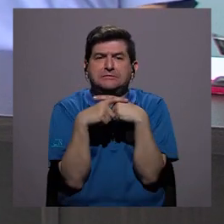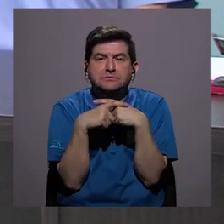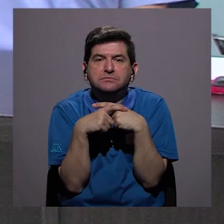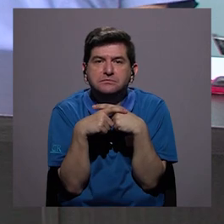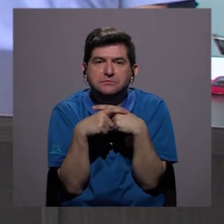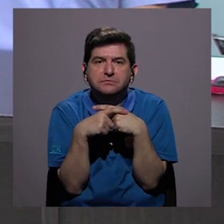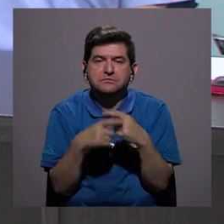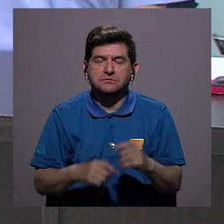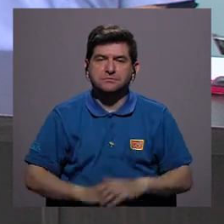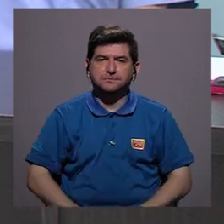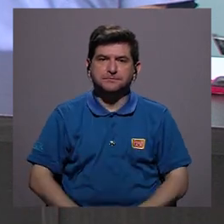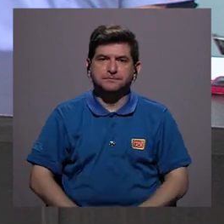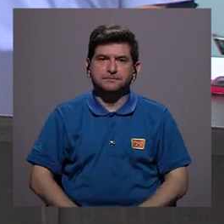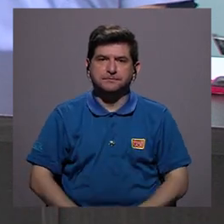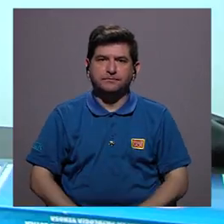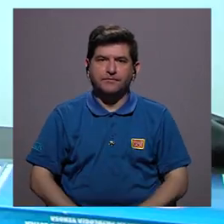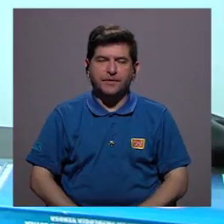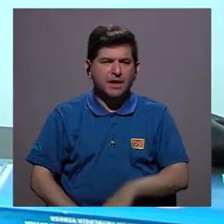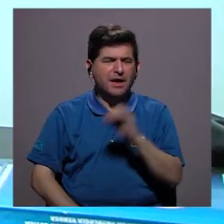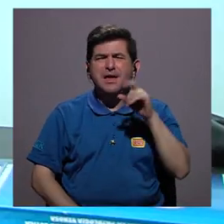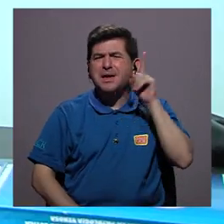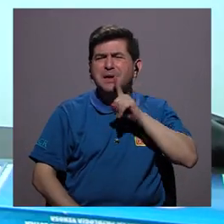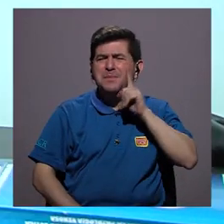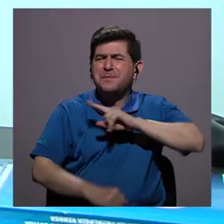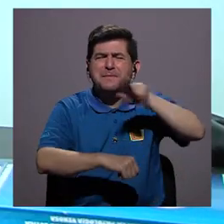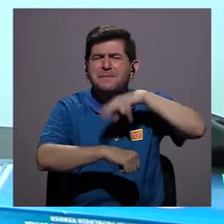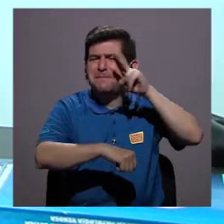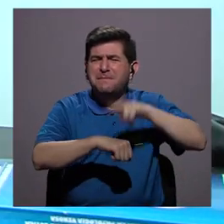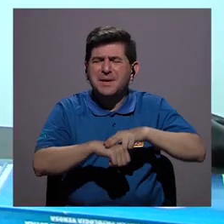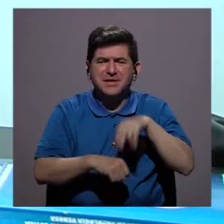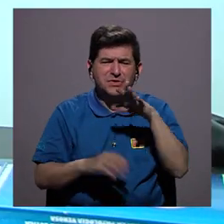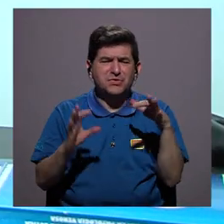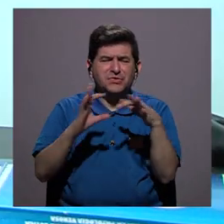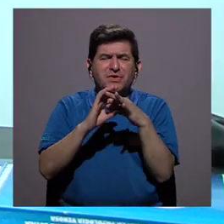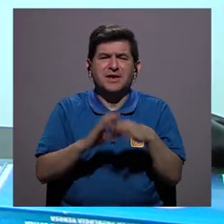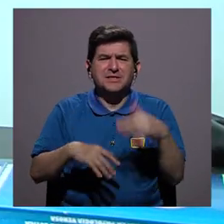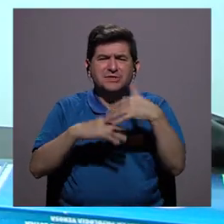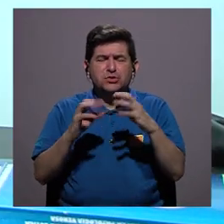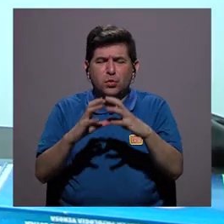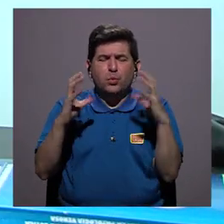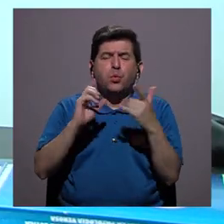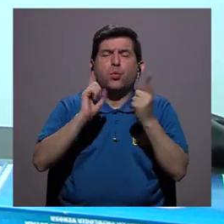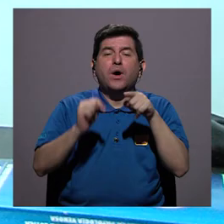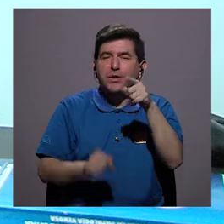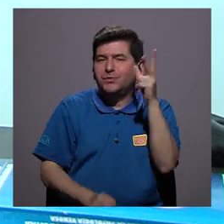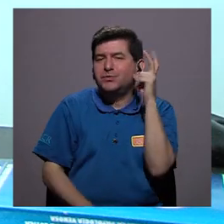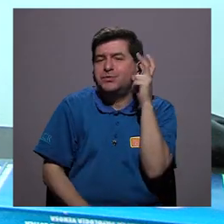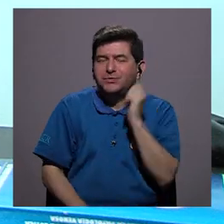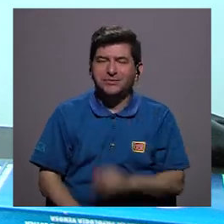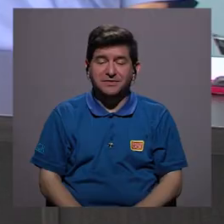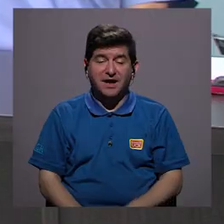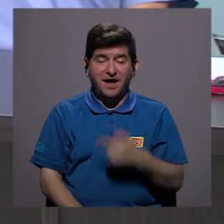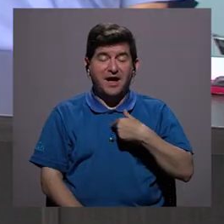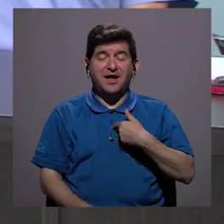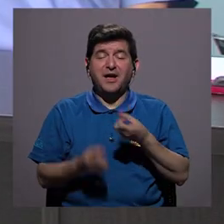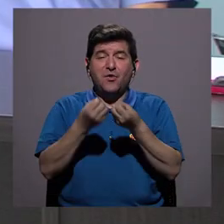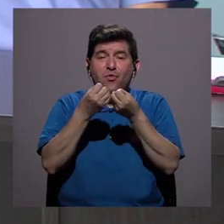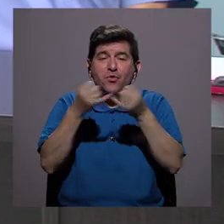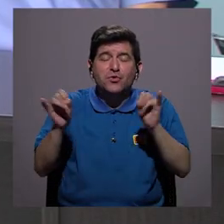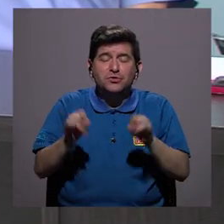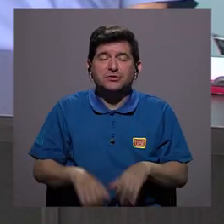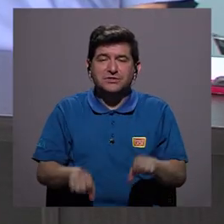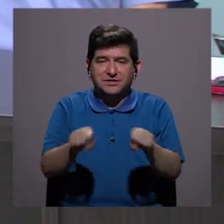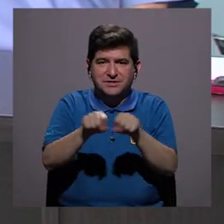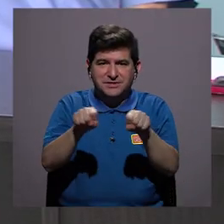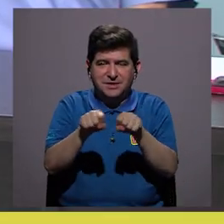complicaciones. Doctor, ¿cuáles son los mitos más comunes de las varices que usted escucha? Por ejemplo, que andar descalzo las